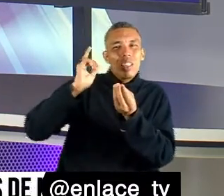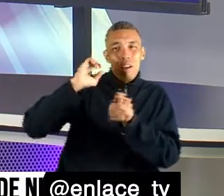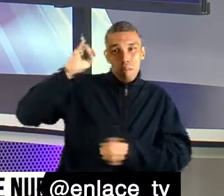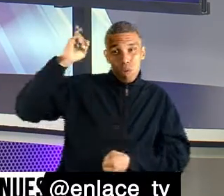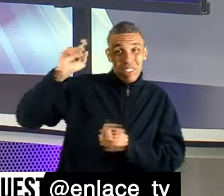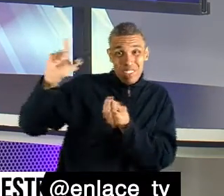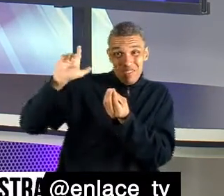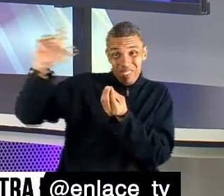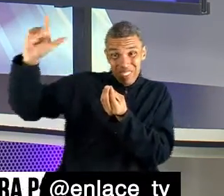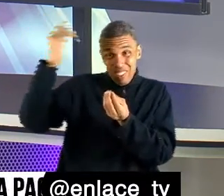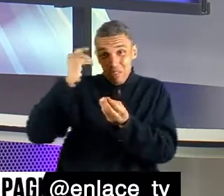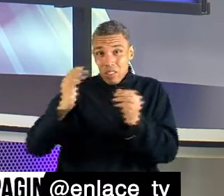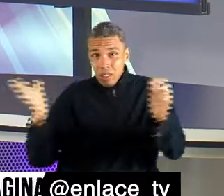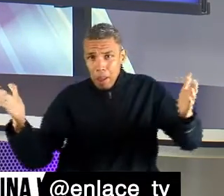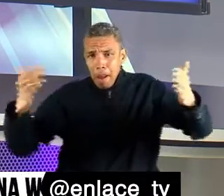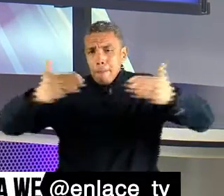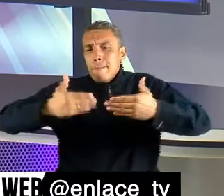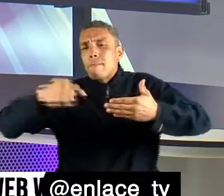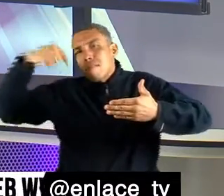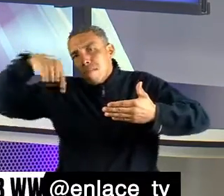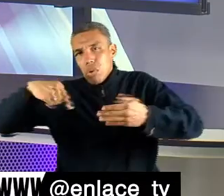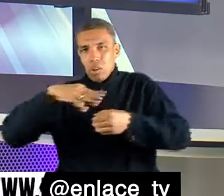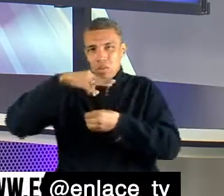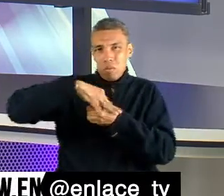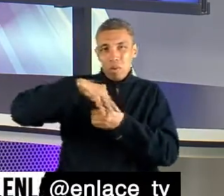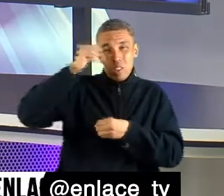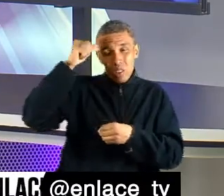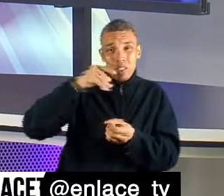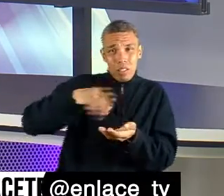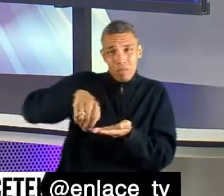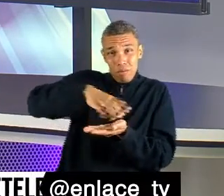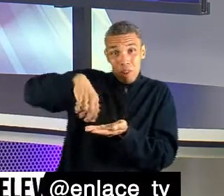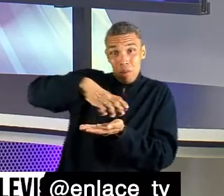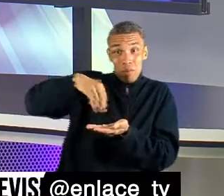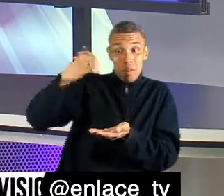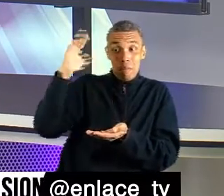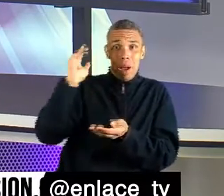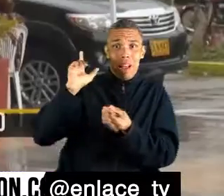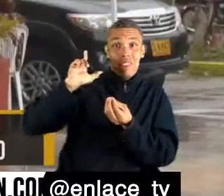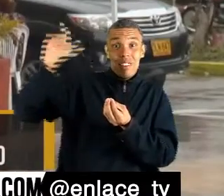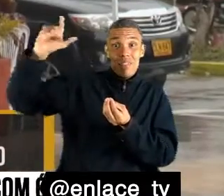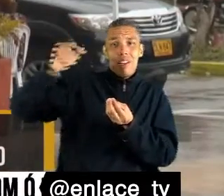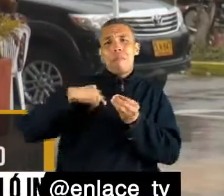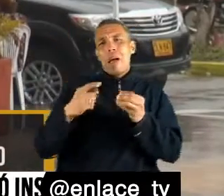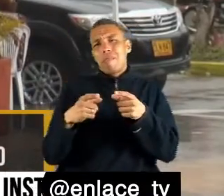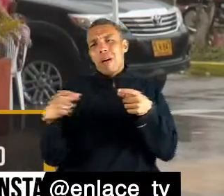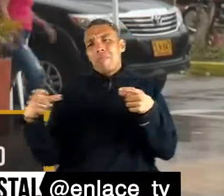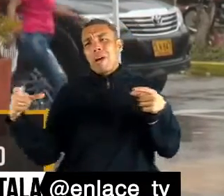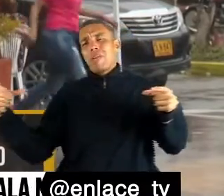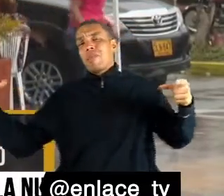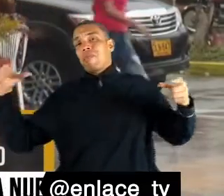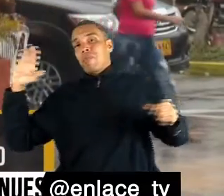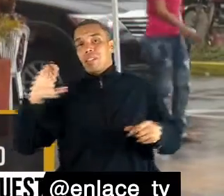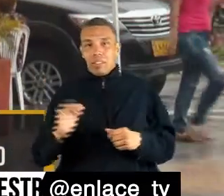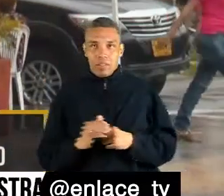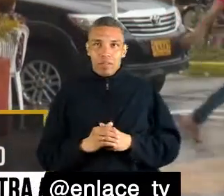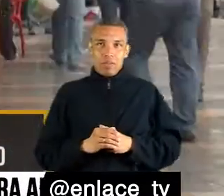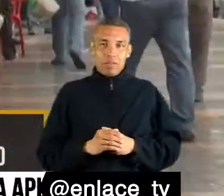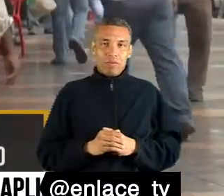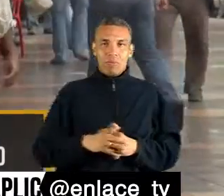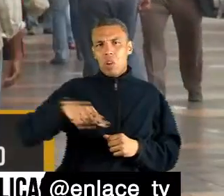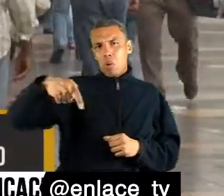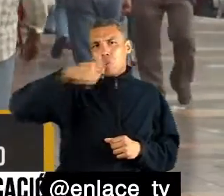próximo. Dos vertientes en Santander se disputan la supremacía liberal. Terminó este domingo el proceso de elección de directivas del Partido